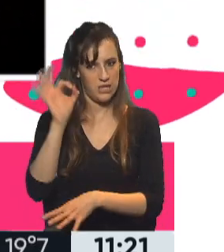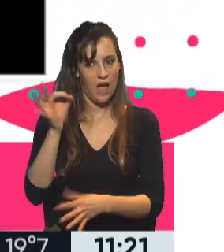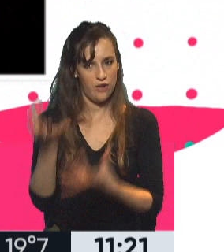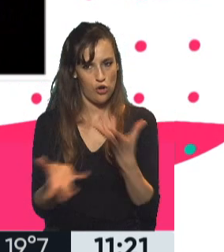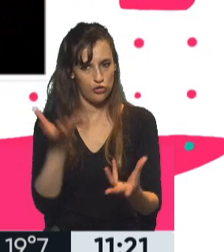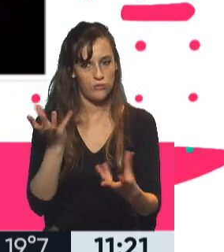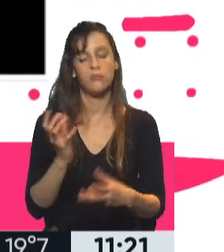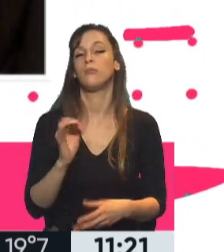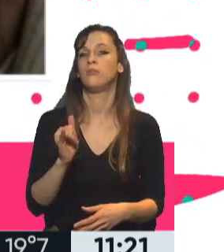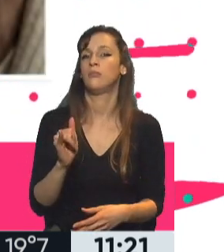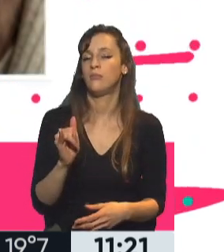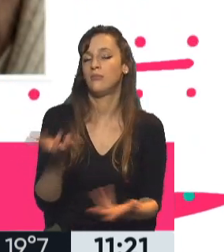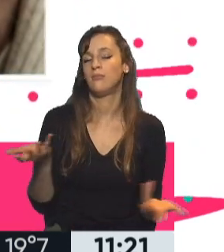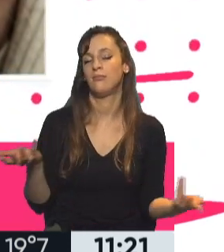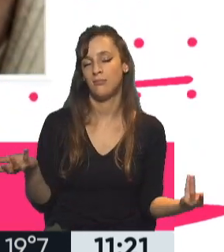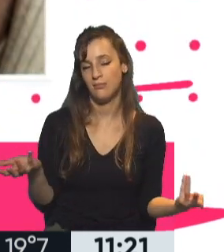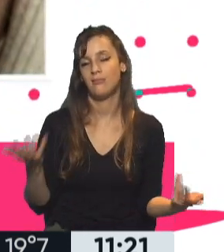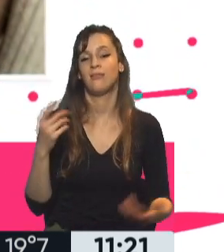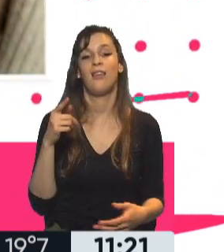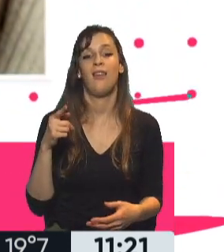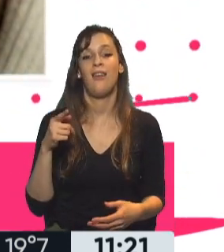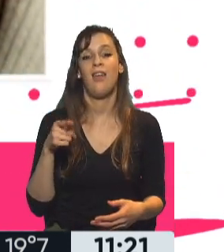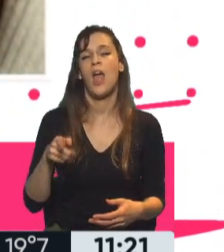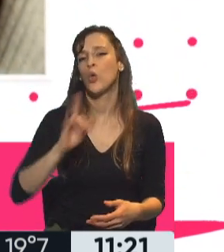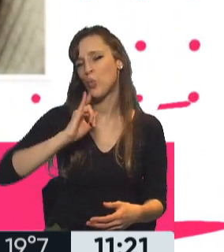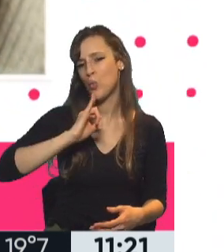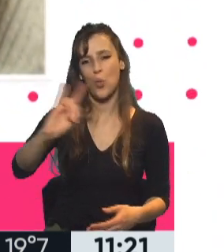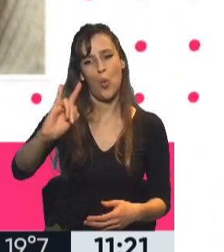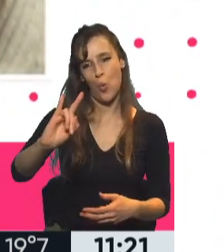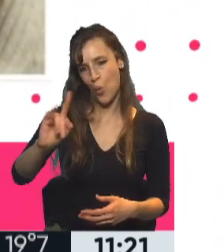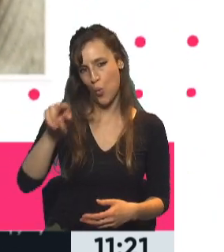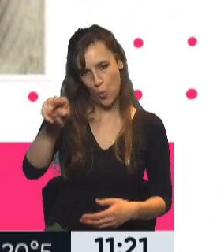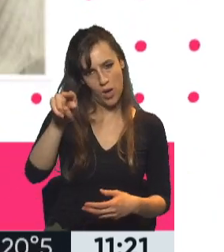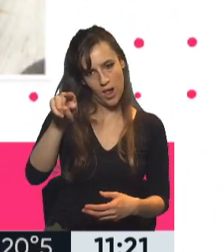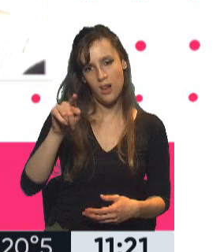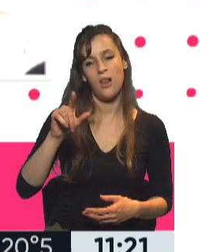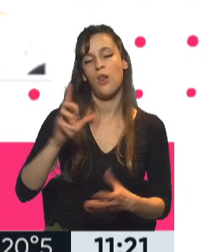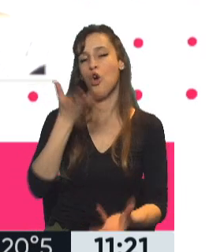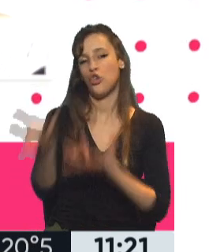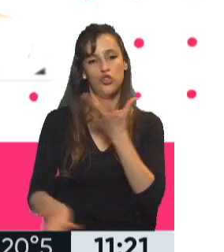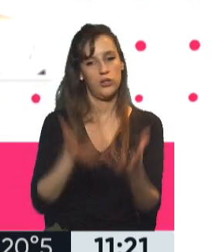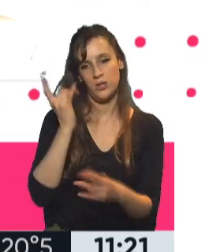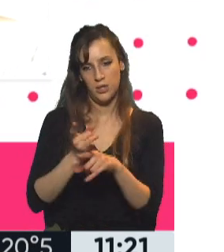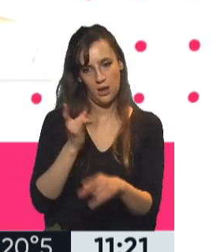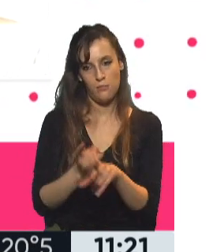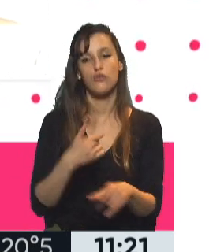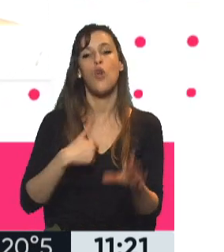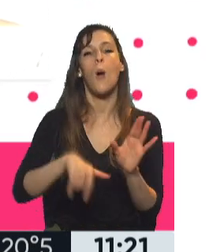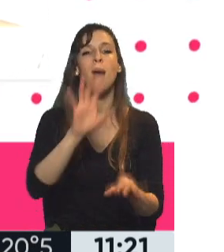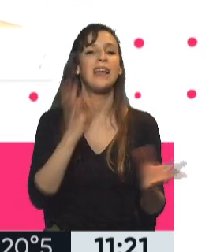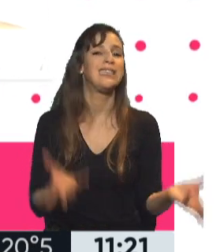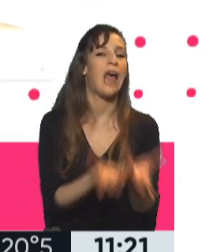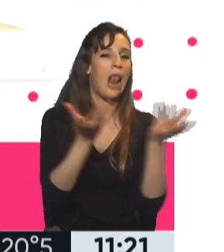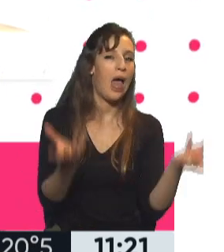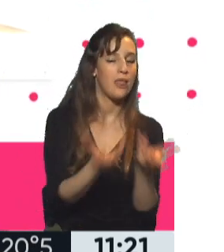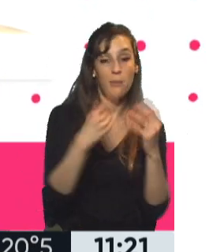muy buen cocinero. Sí, es más, claro, te digo que yo ya le he cedido la cocina. Salvo para. Yo hago ensaladas, cosas aparte, pero